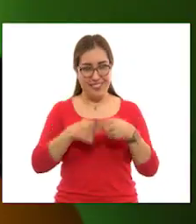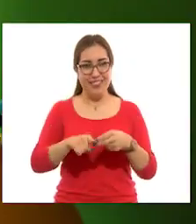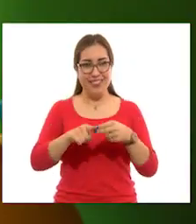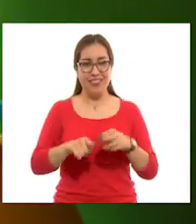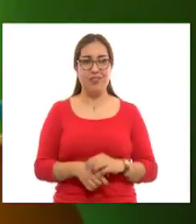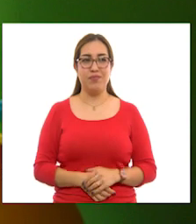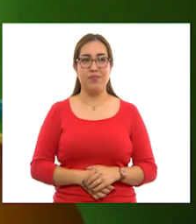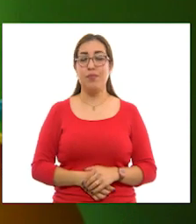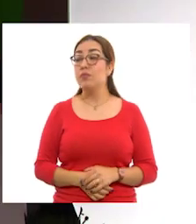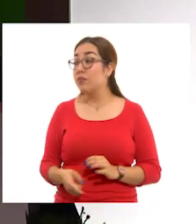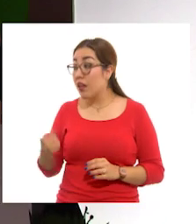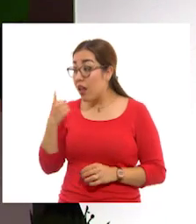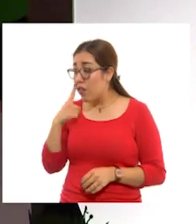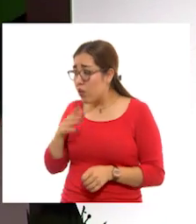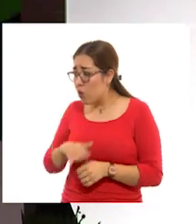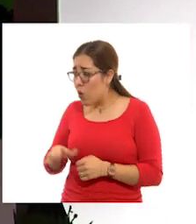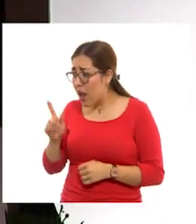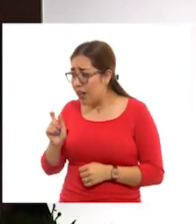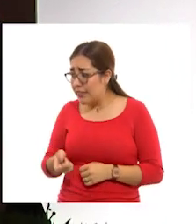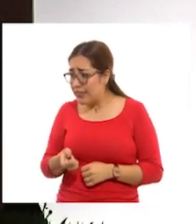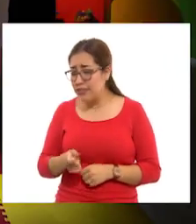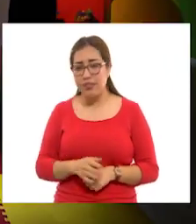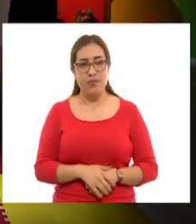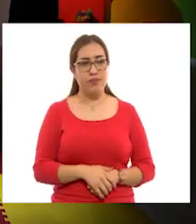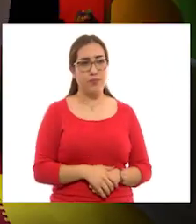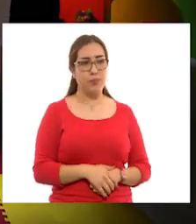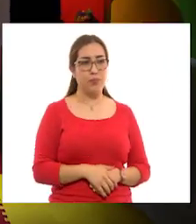A ver, ¿cuál es? Es esta, Moni.